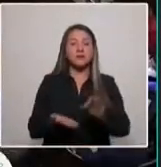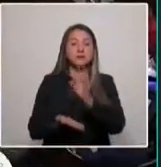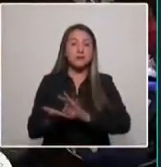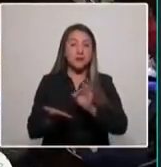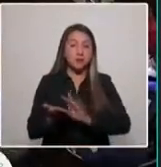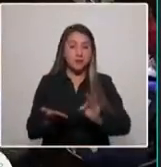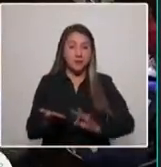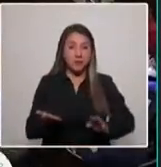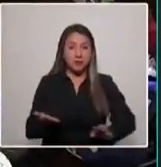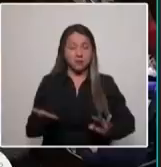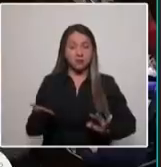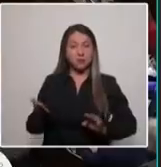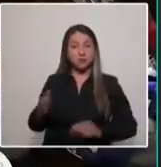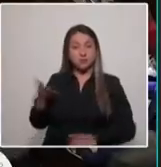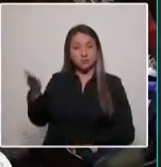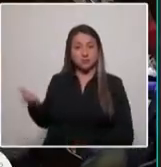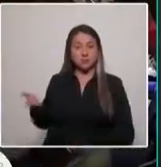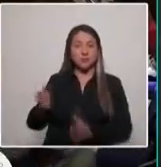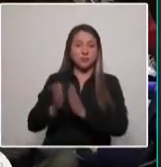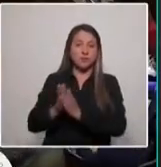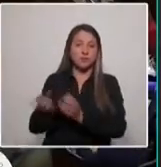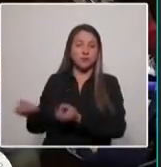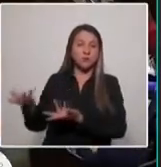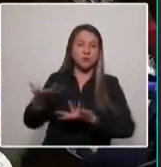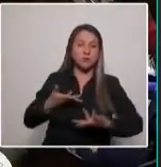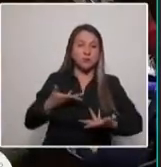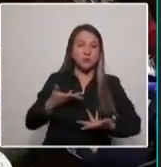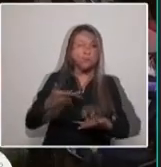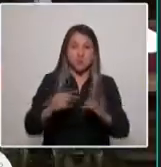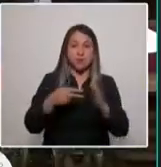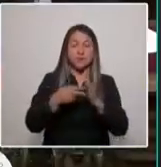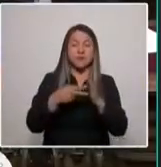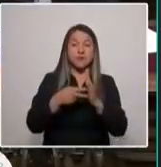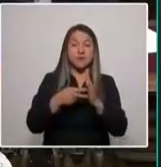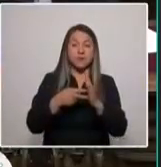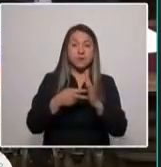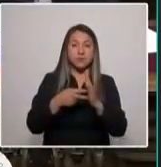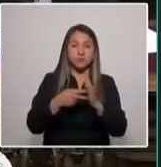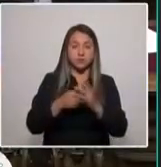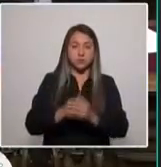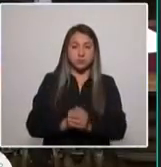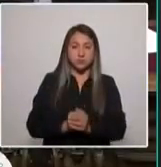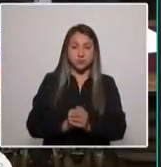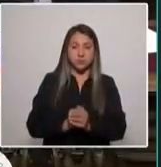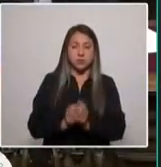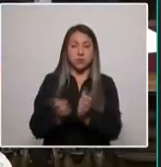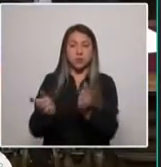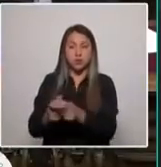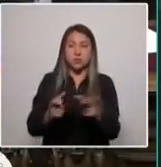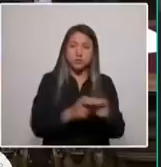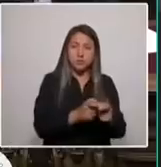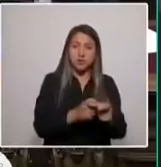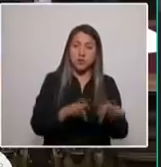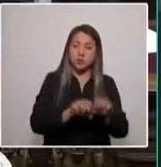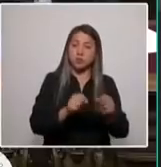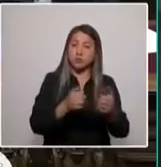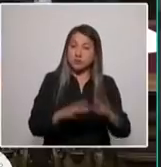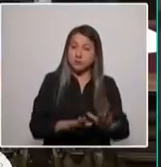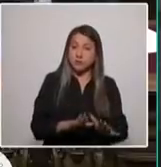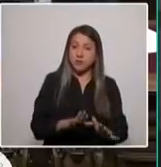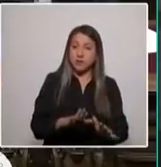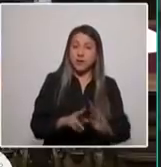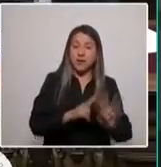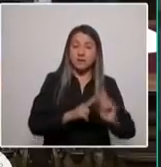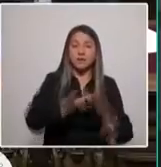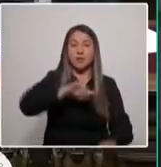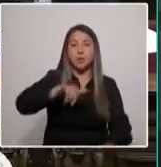eso demora un poco más, pero al final sienta las bases para una forma de hacer política, que es la